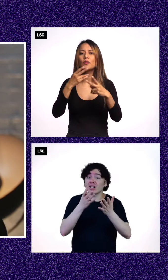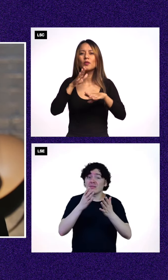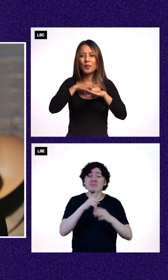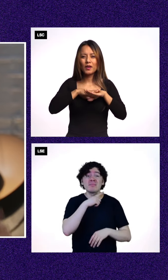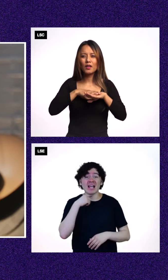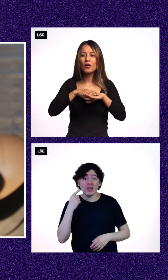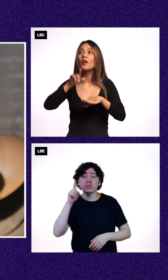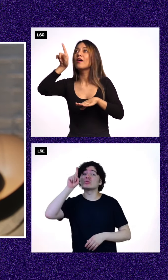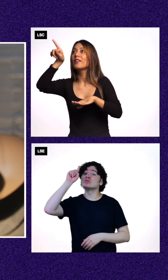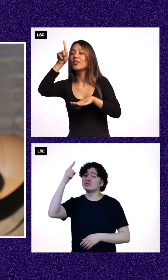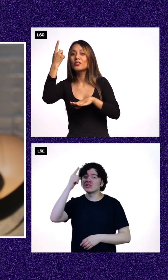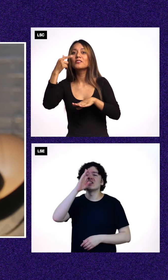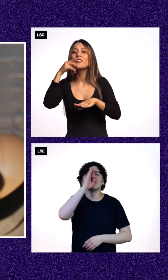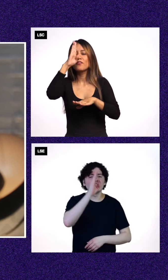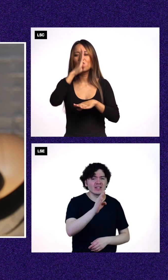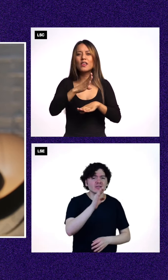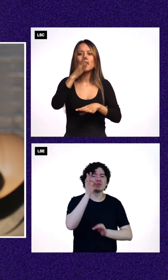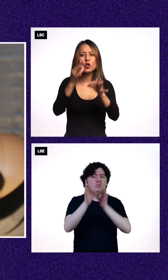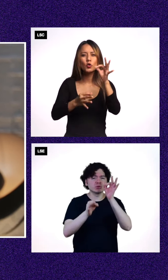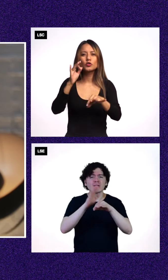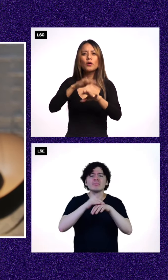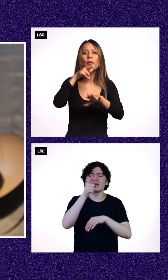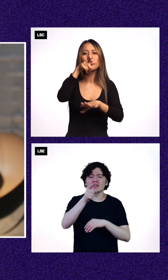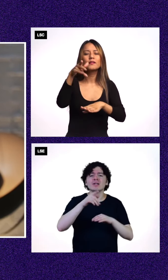es fiel y justo para perdonarnos.